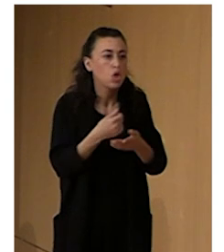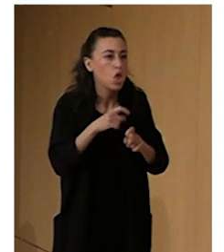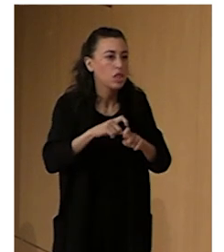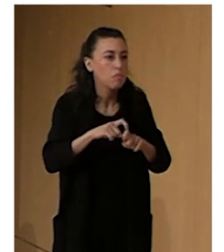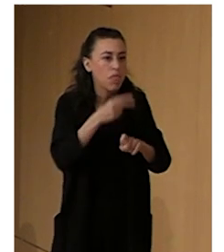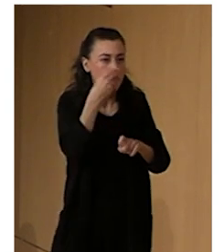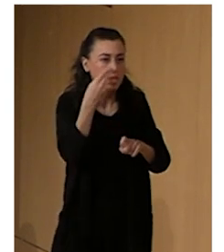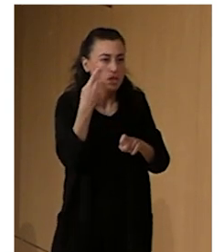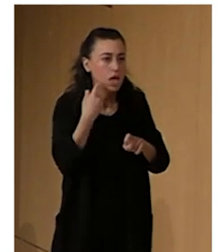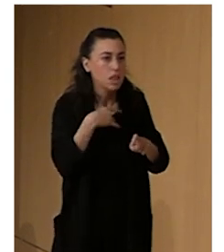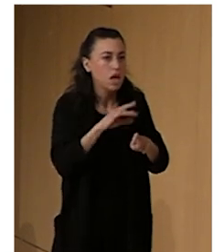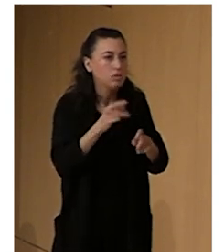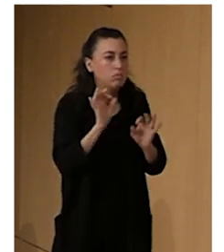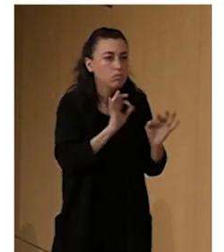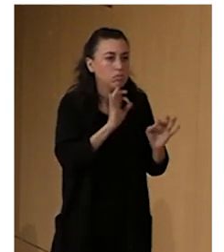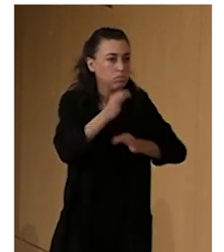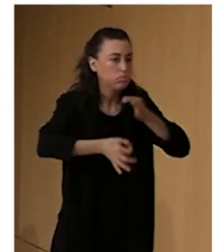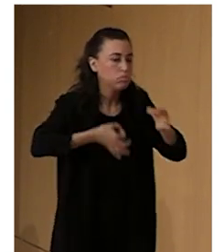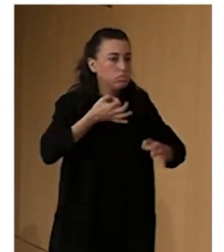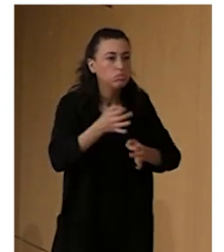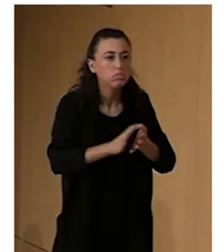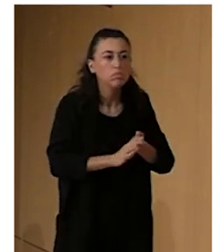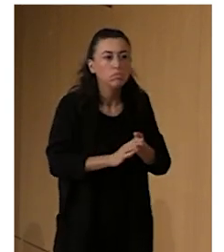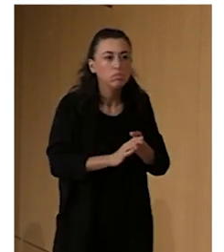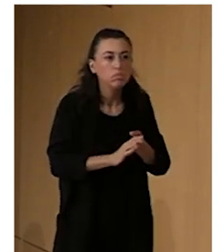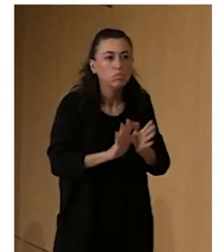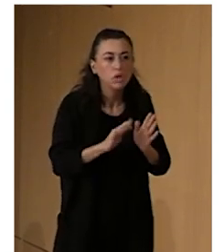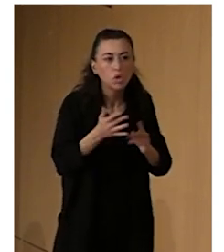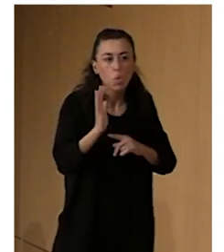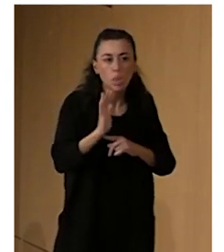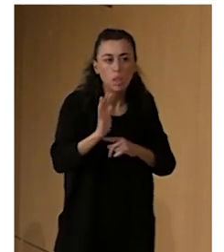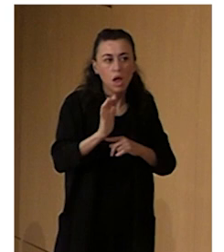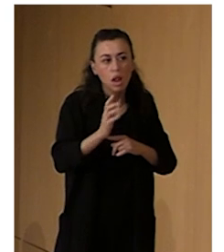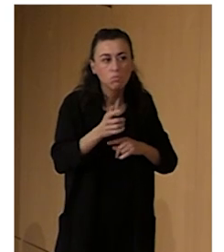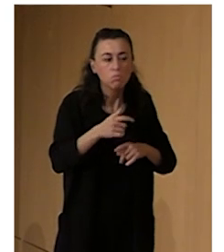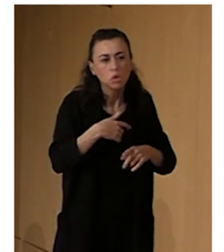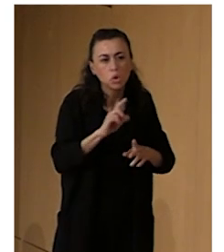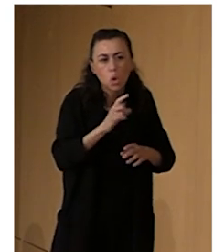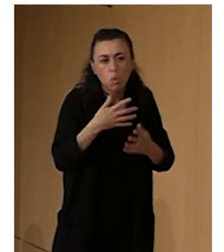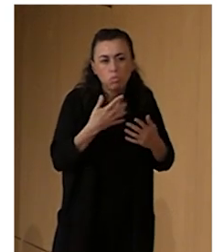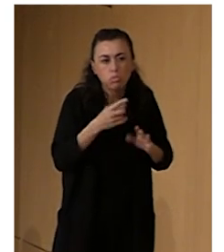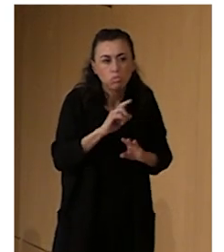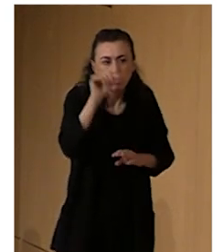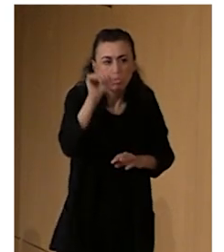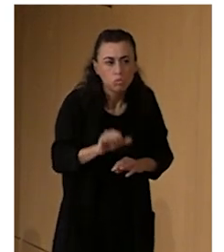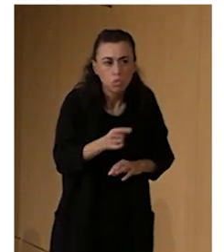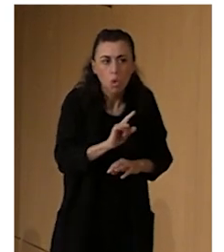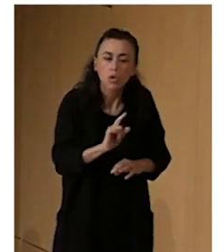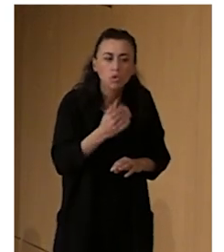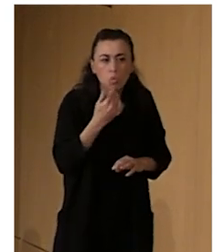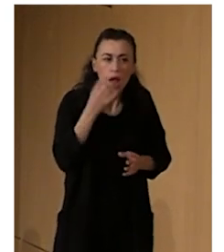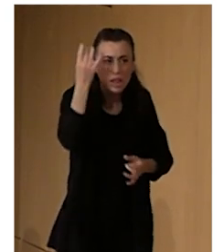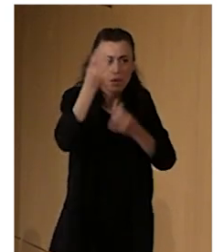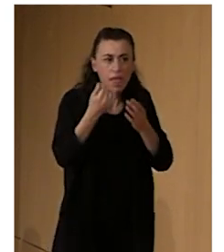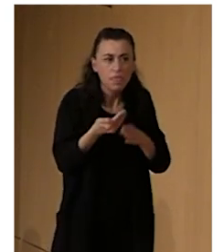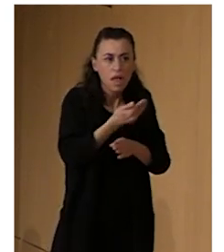cual no es un mero cine es un cine que se concibe como una actividad donde hay una introducción previa siempre de la mano